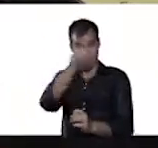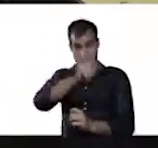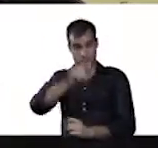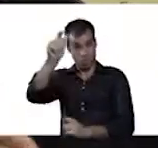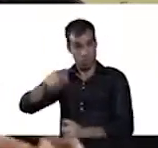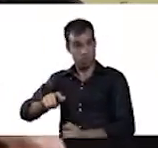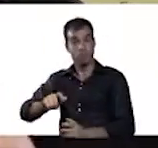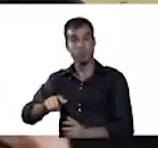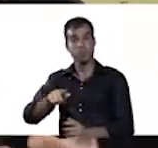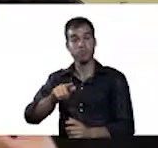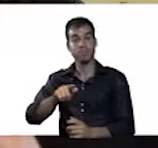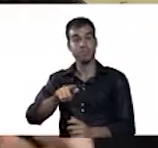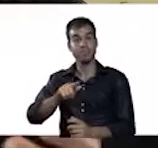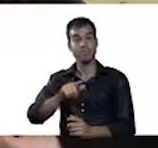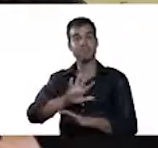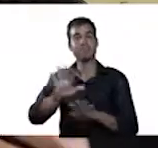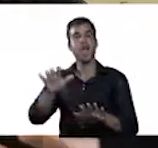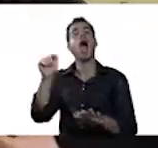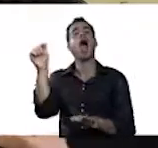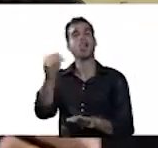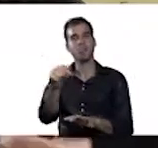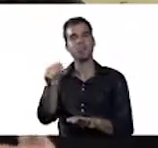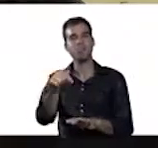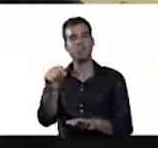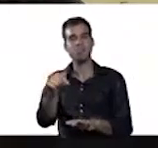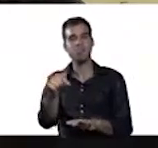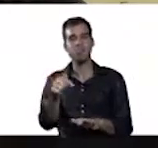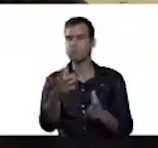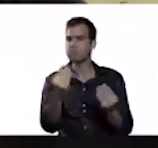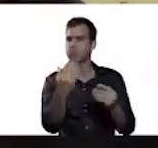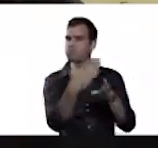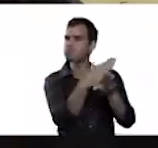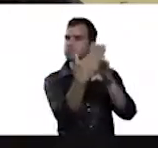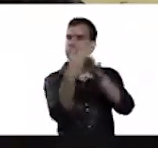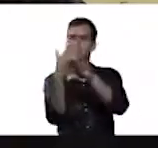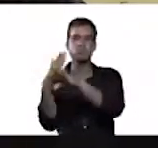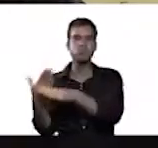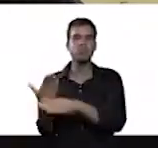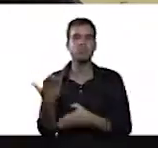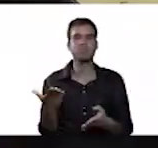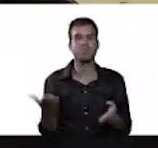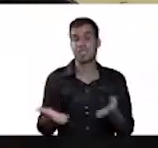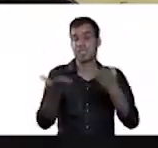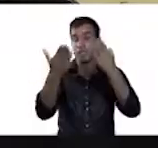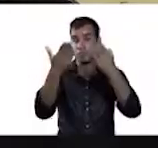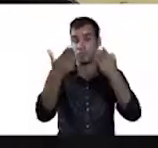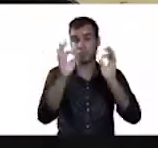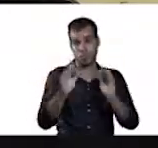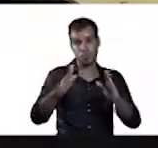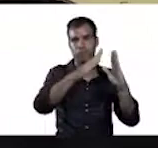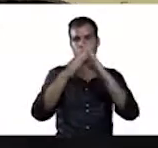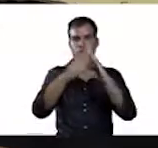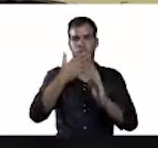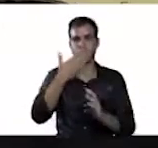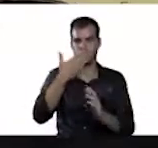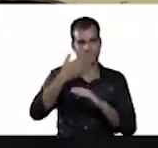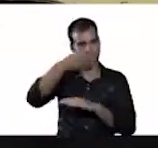región ya había una diferencia en el desarrollo de las comunidades